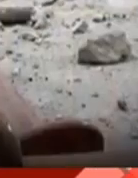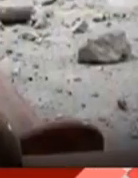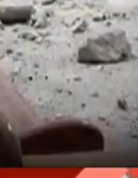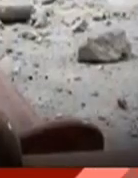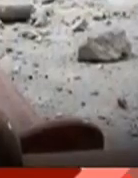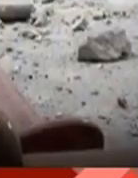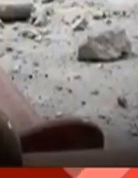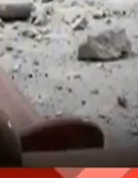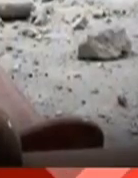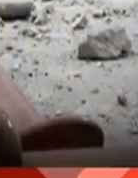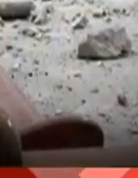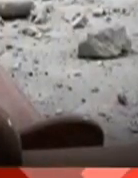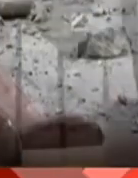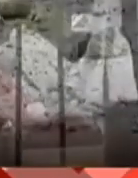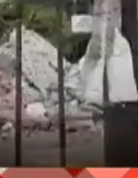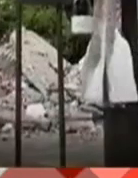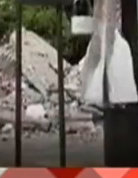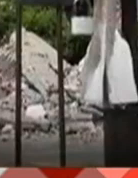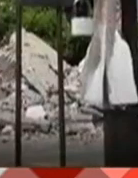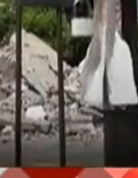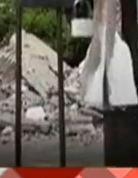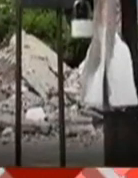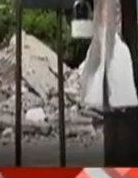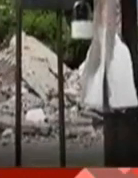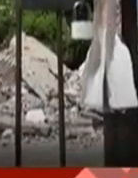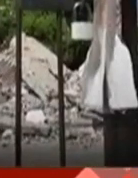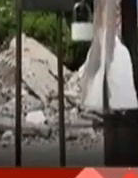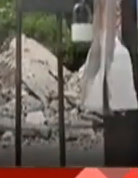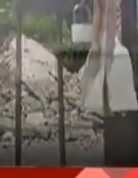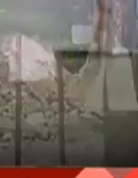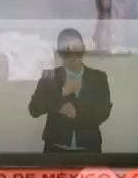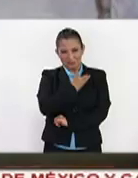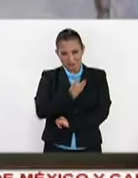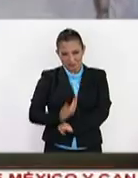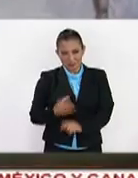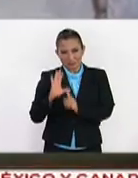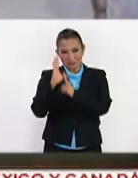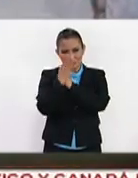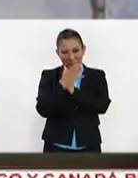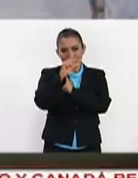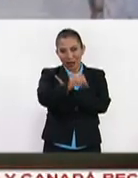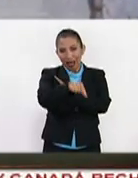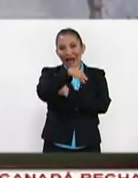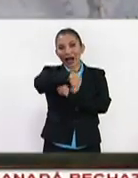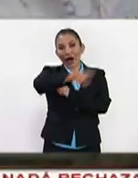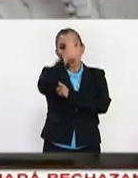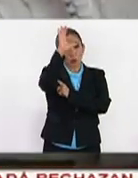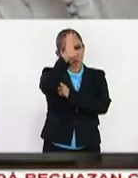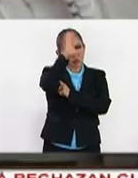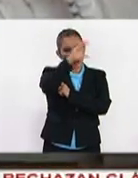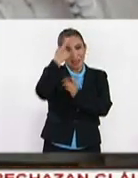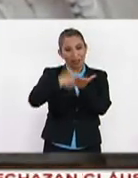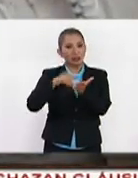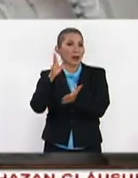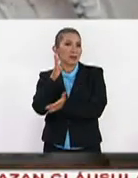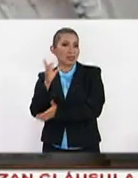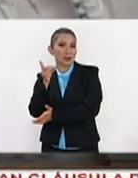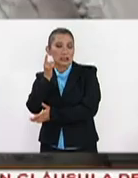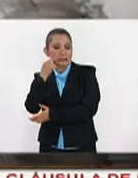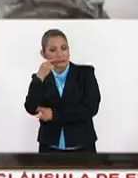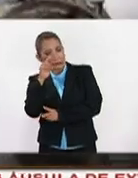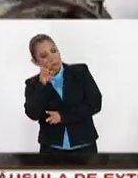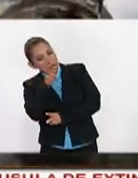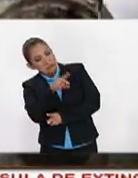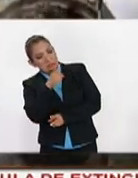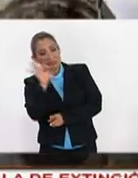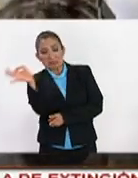entre 8,000 y 12,000 millones de pesos. Santiago Taboada, presidente de la Comisión de Cultura de la Cámara de Diputados, dijo que